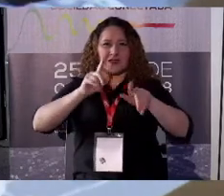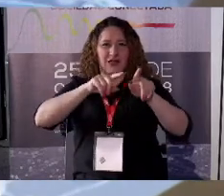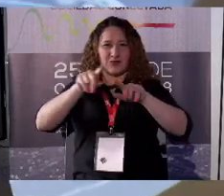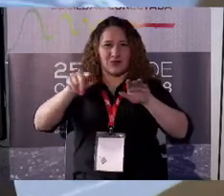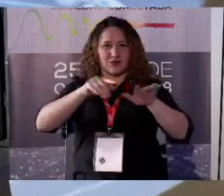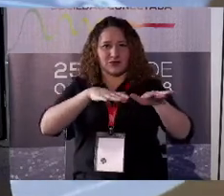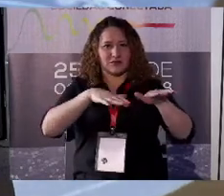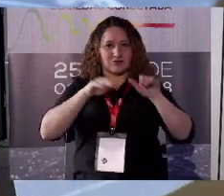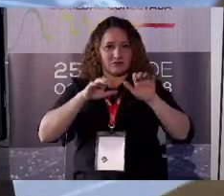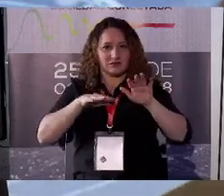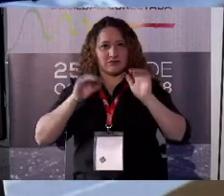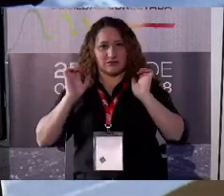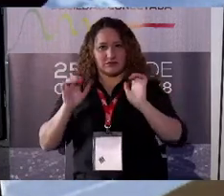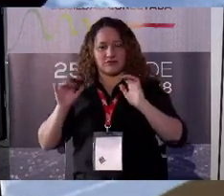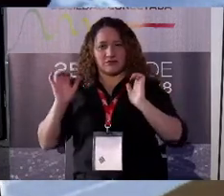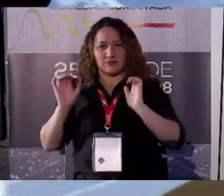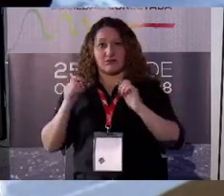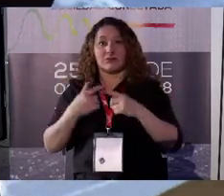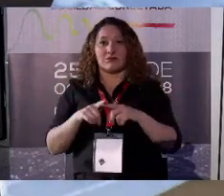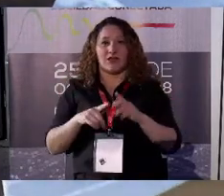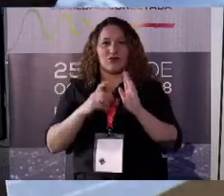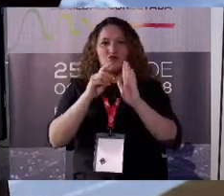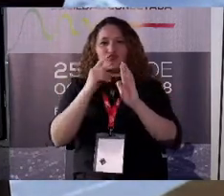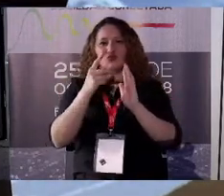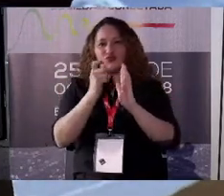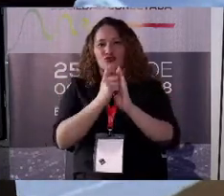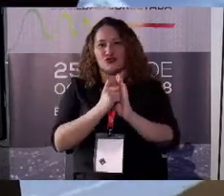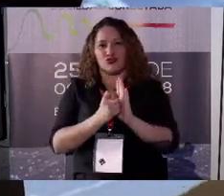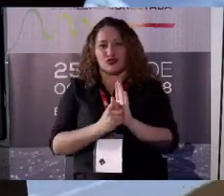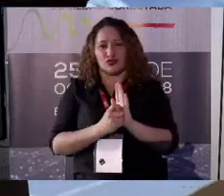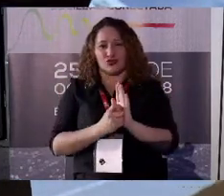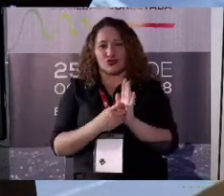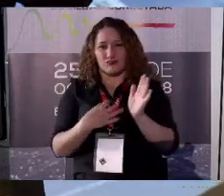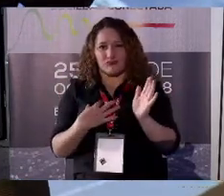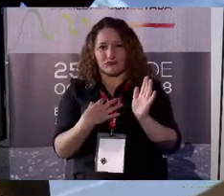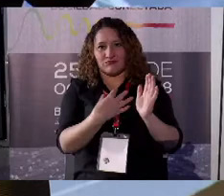productos, pero lo que hace es disminuir su elegibilidad.